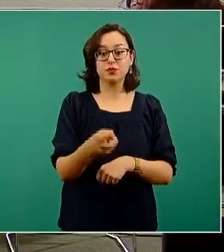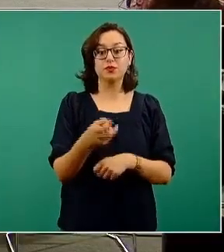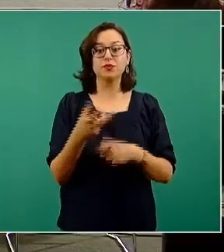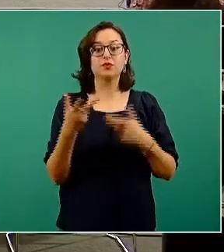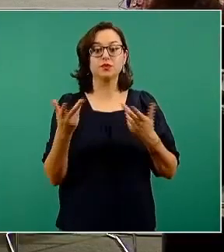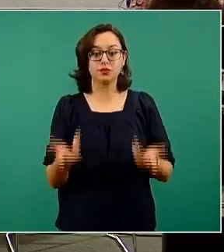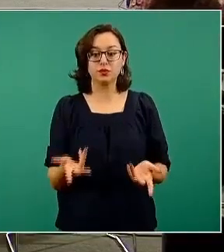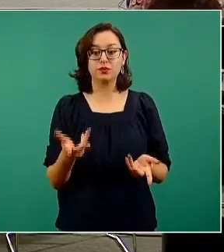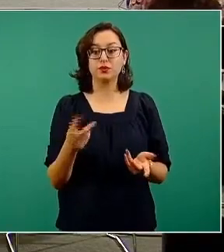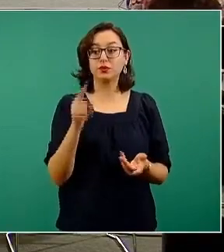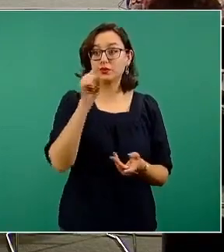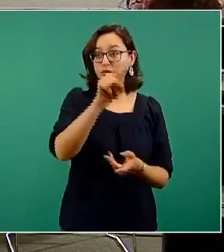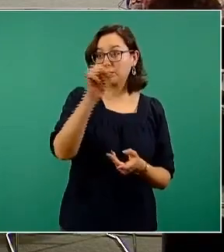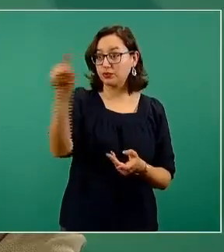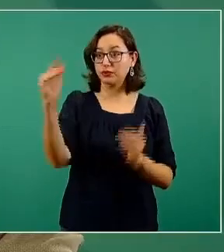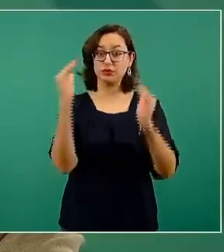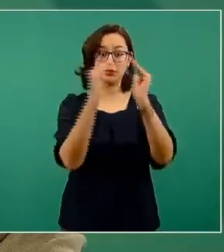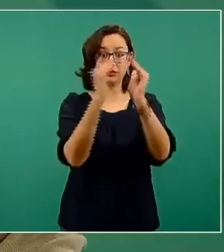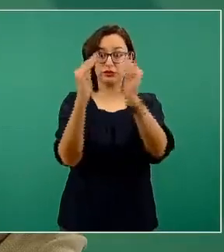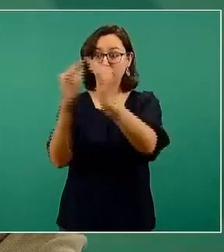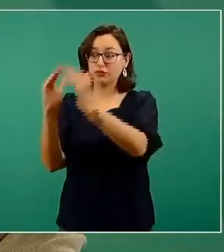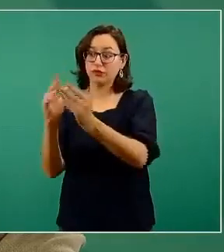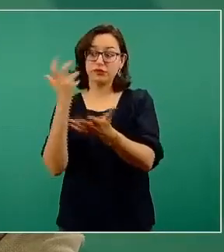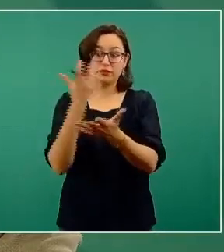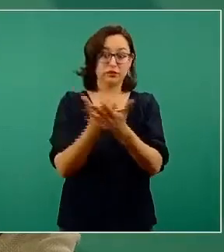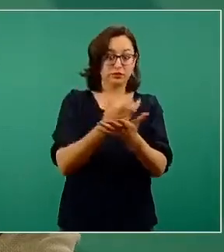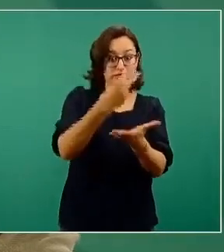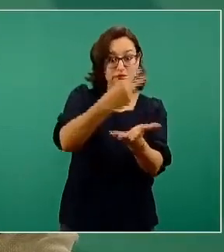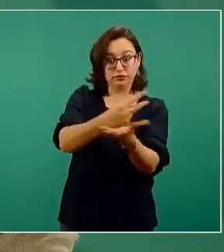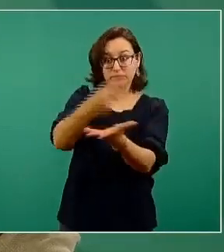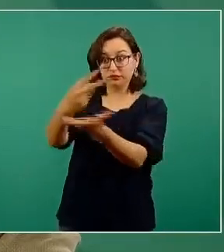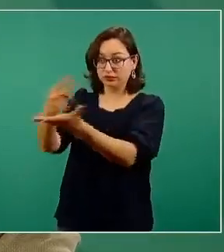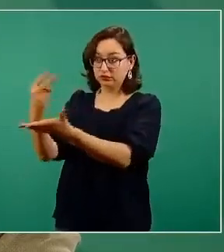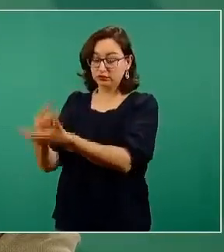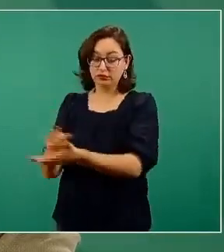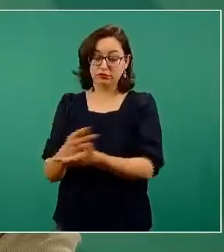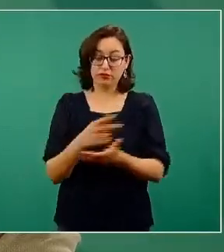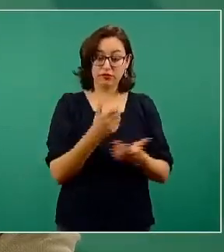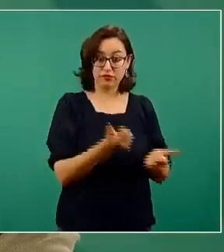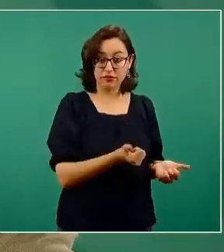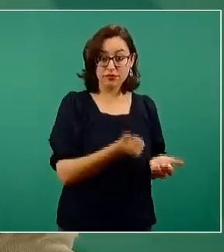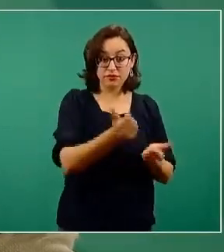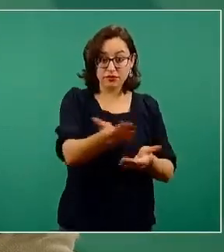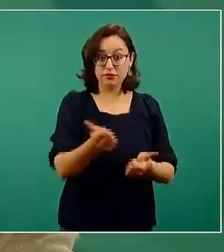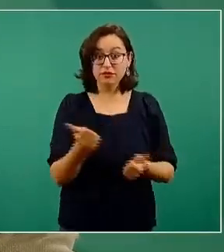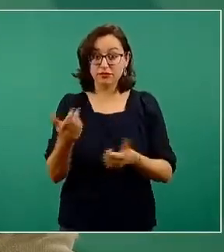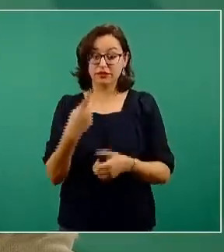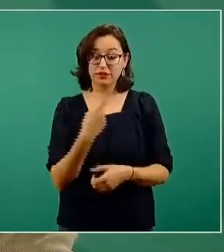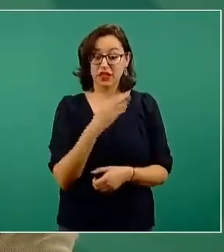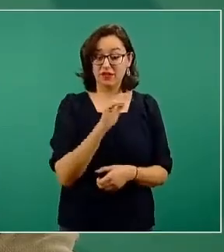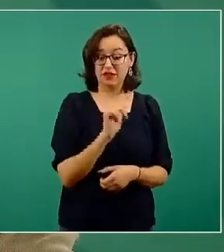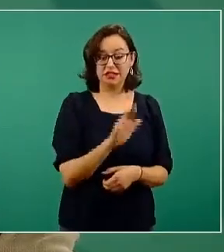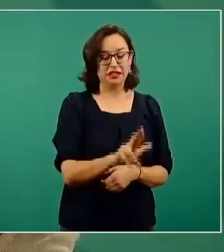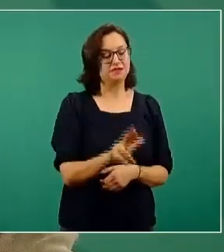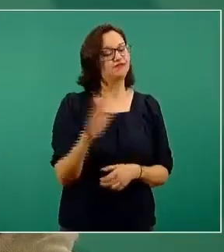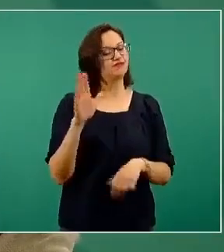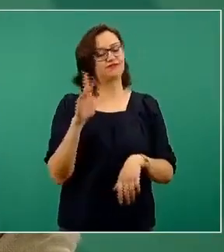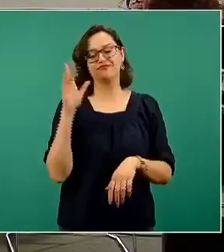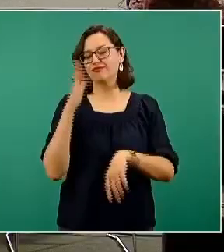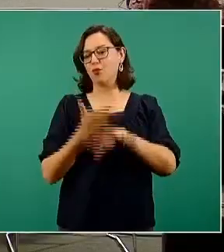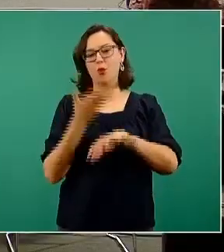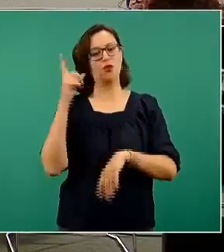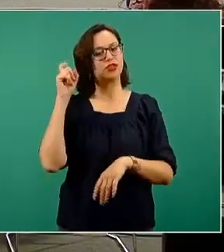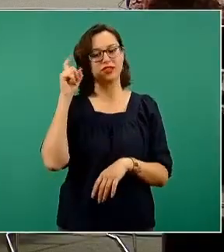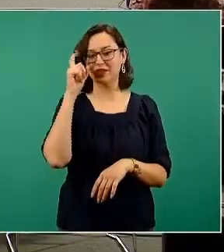los pacientes que están o para el personal adulto mayor que está postrado, pues con Pfizer-BioNTech se limita mucho,